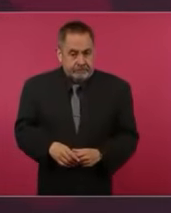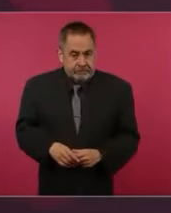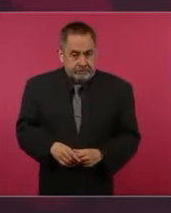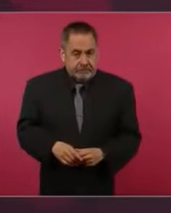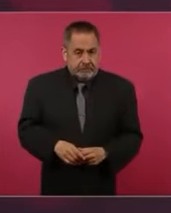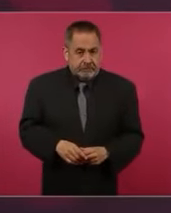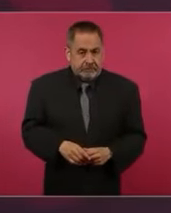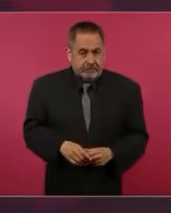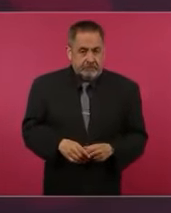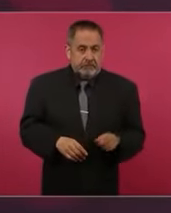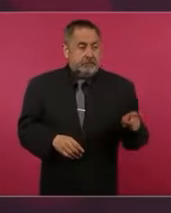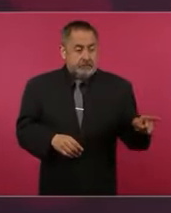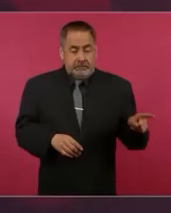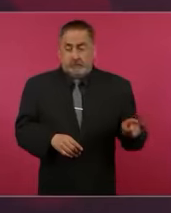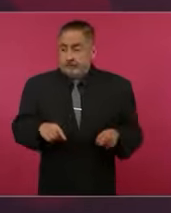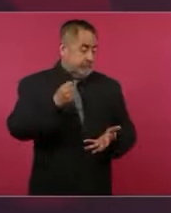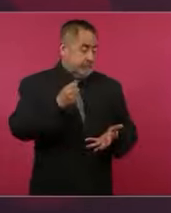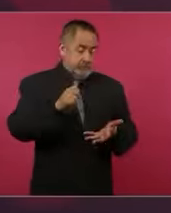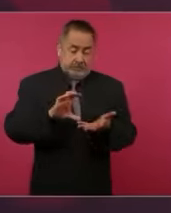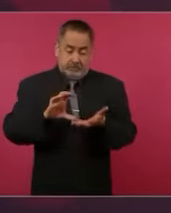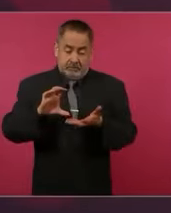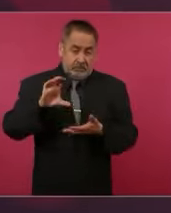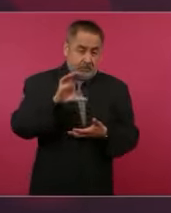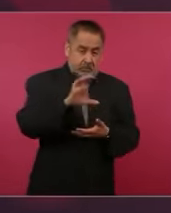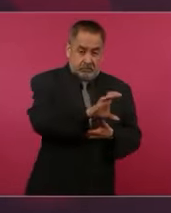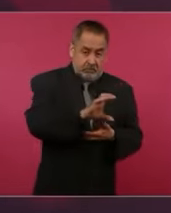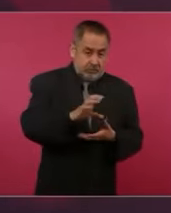le costaban muchísimo